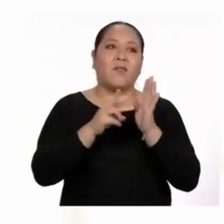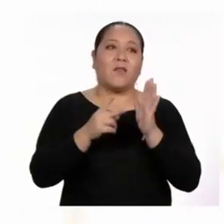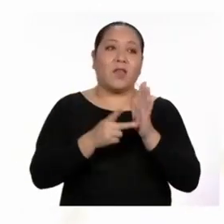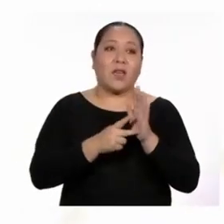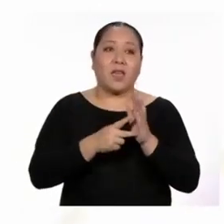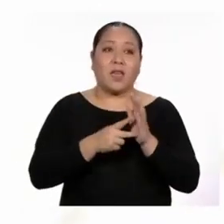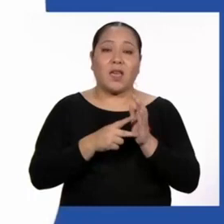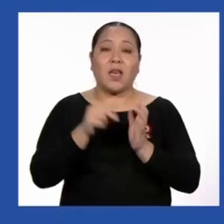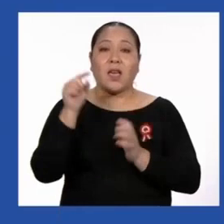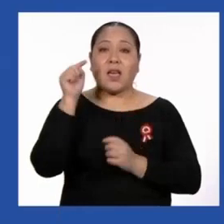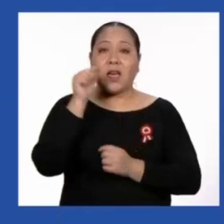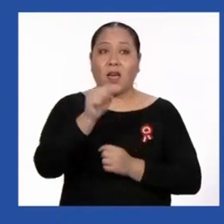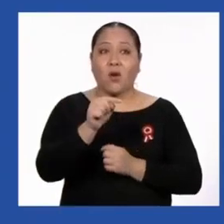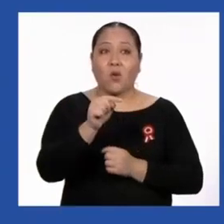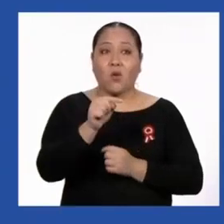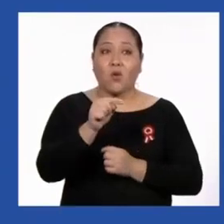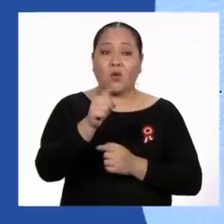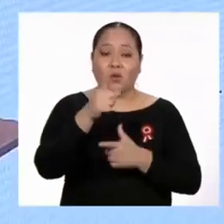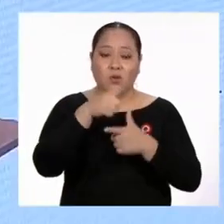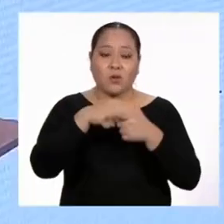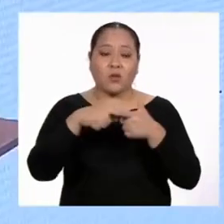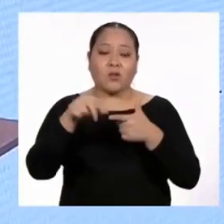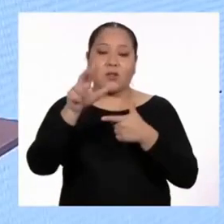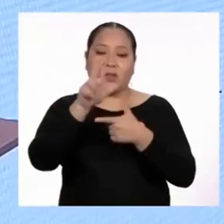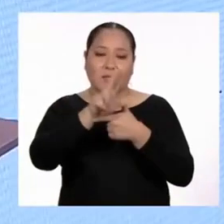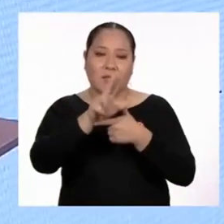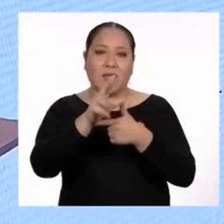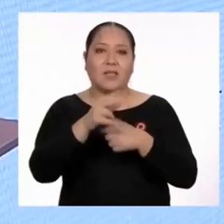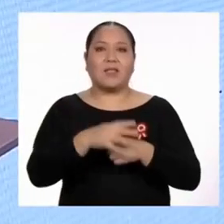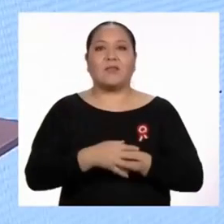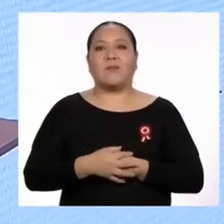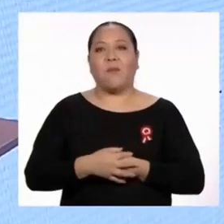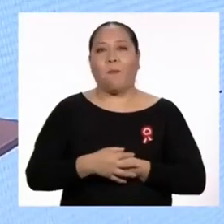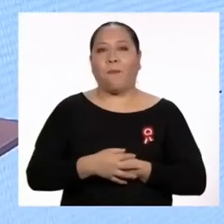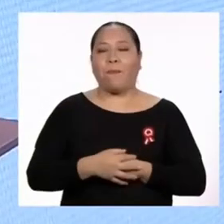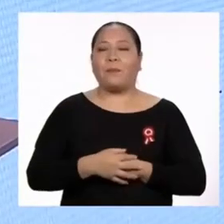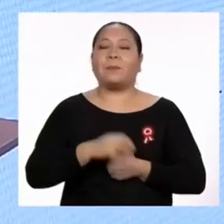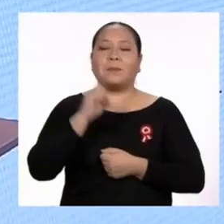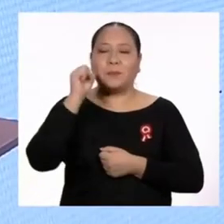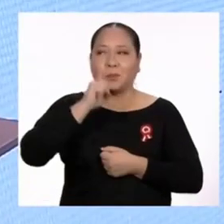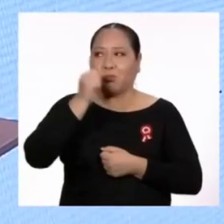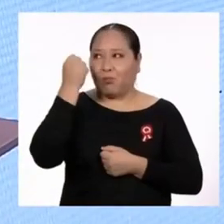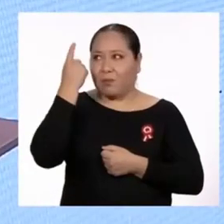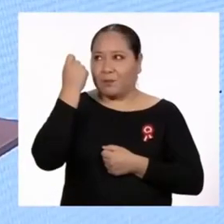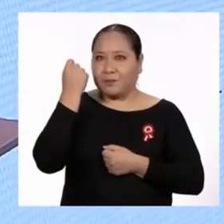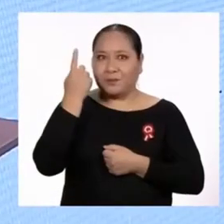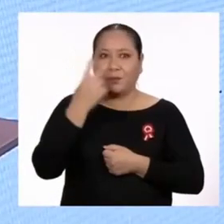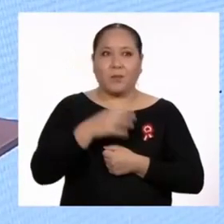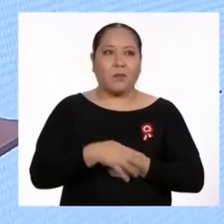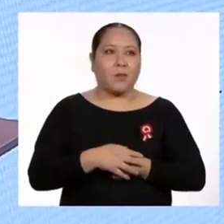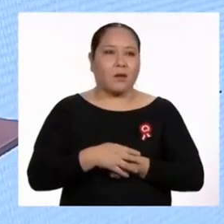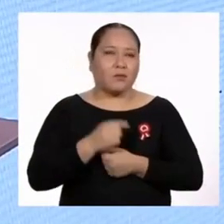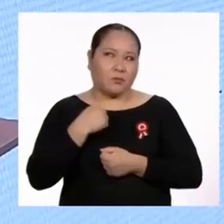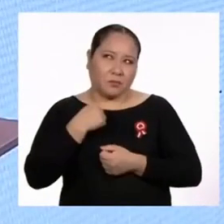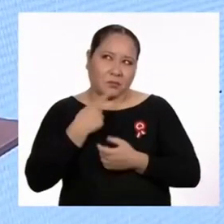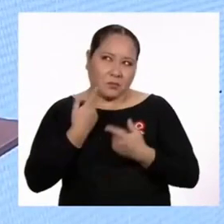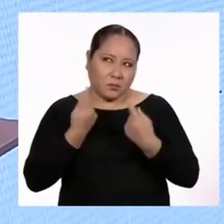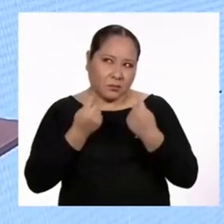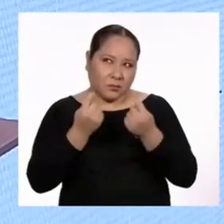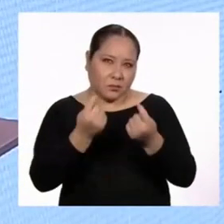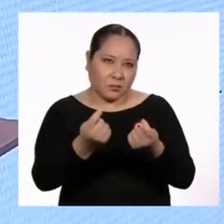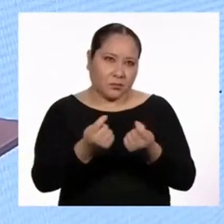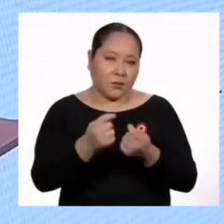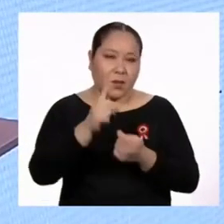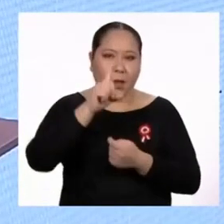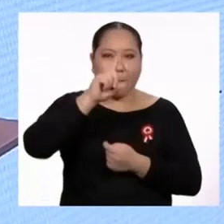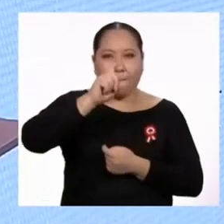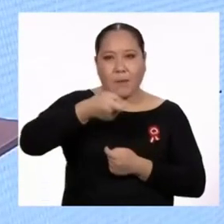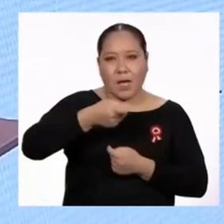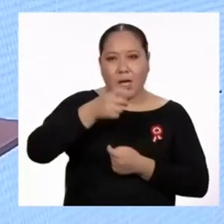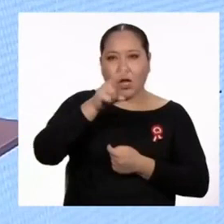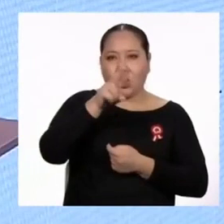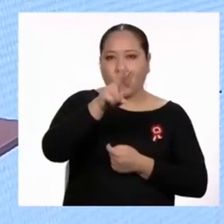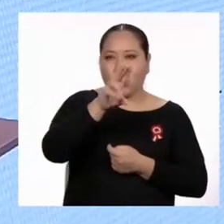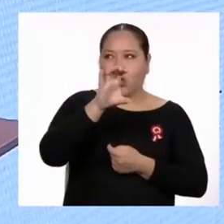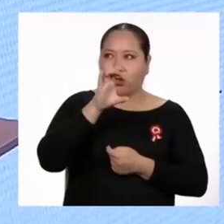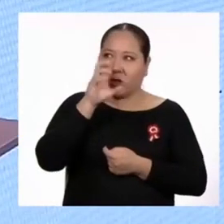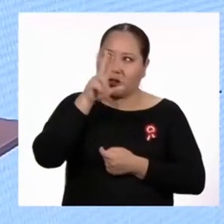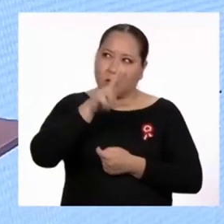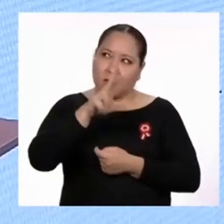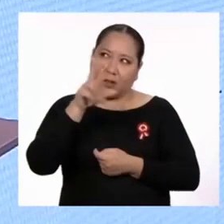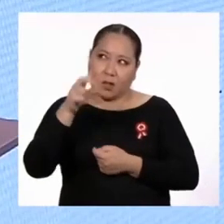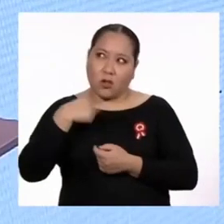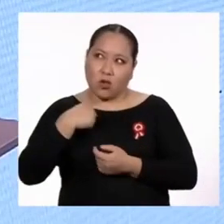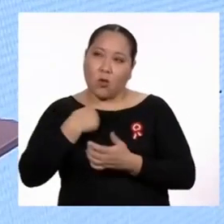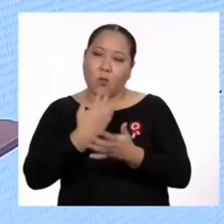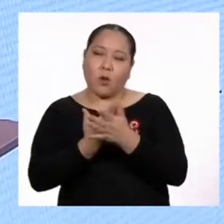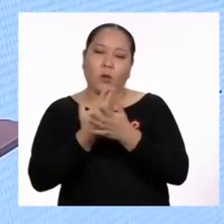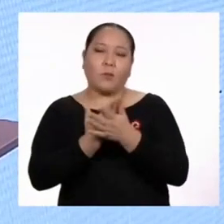sus divisores es 3. ¡Ajá! Entiendo. ¿Me deja probar con el 1233?